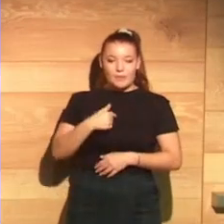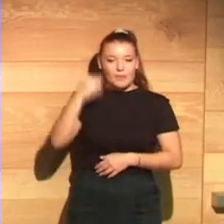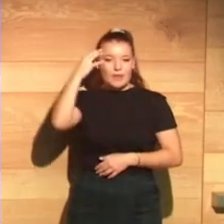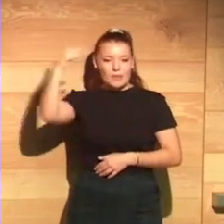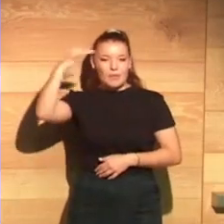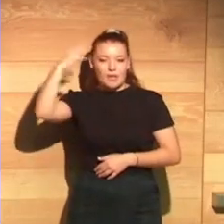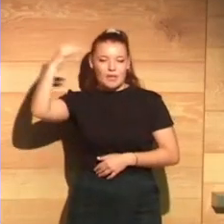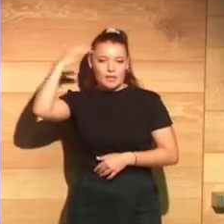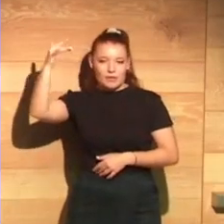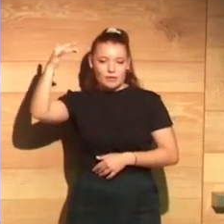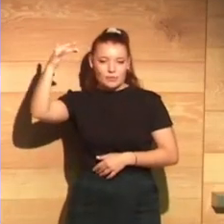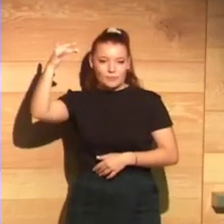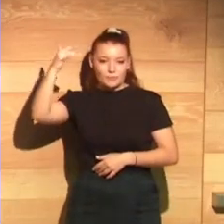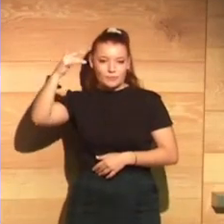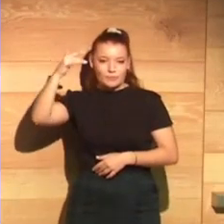yo me imagino ponerte a